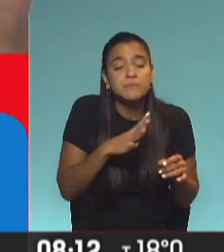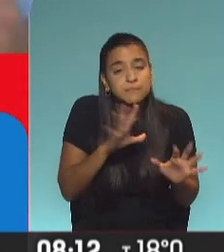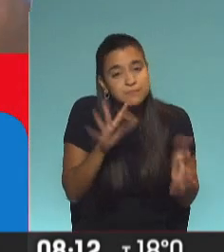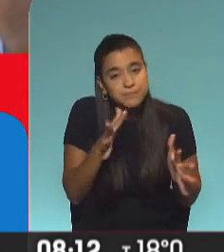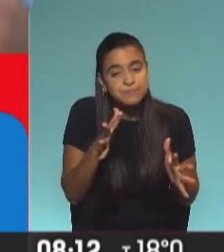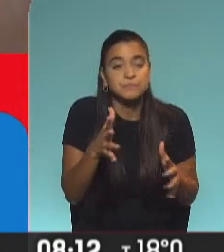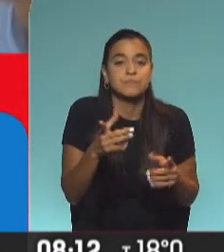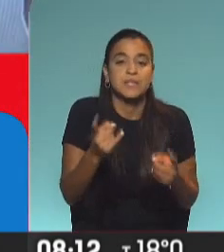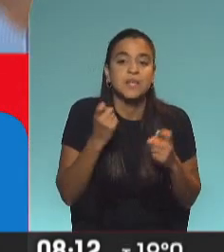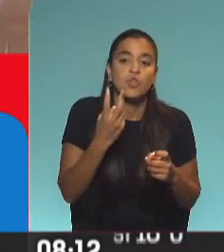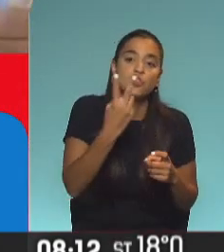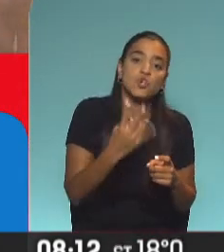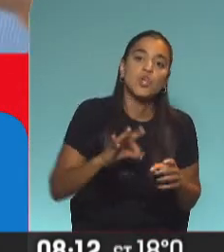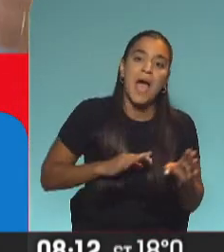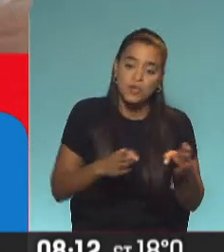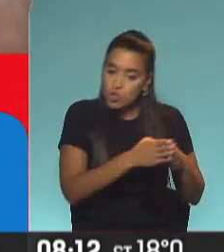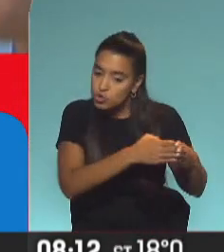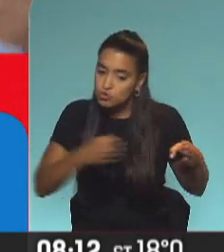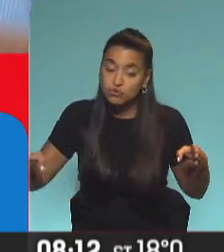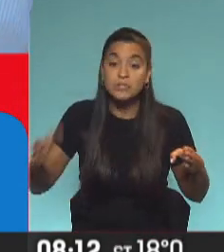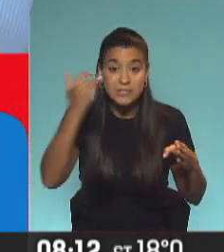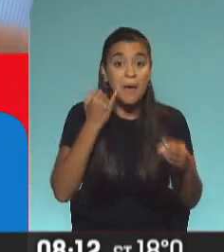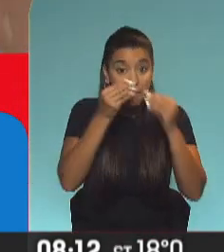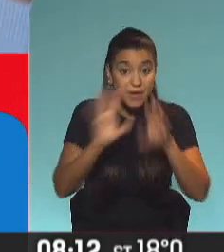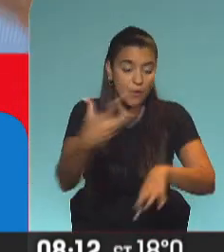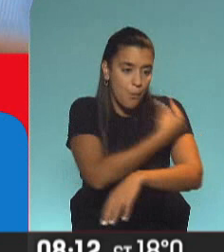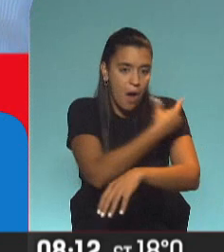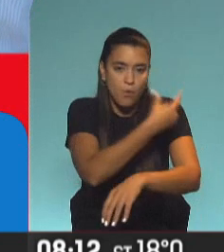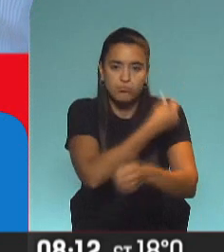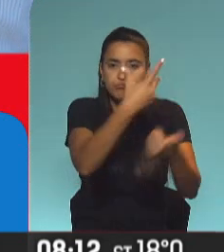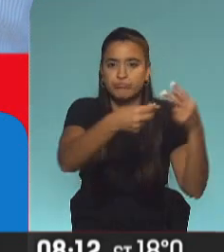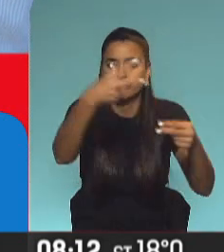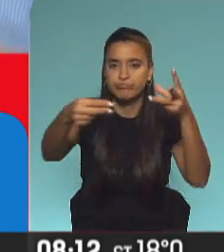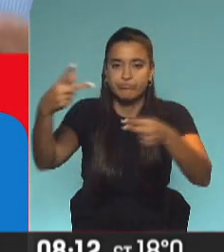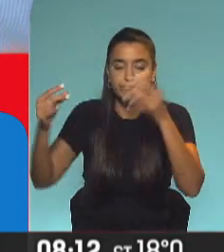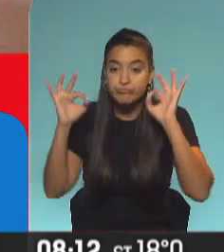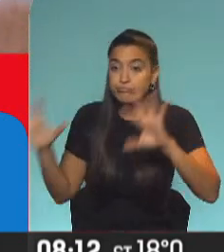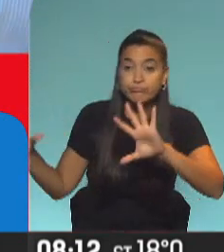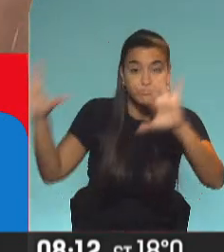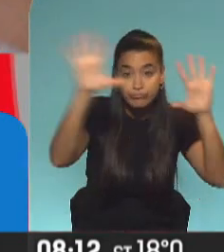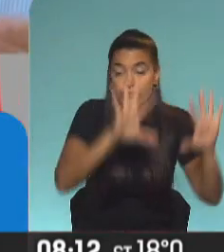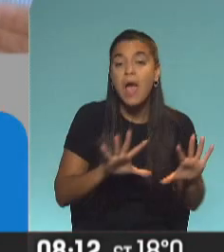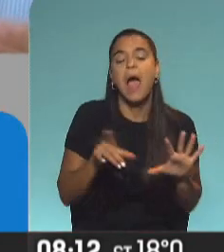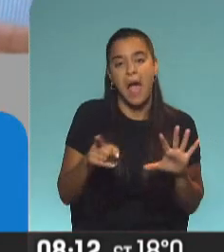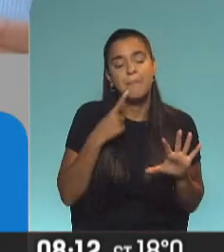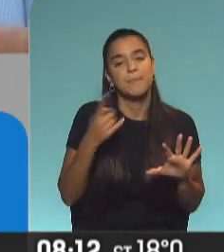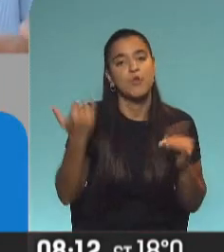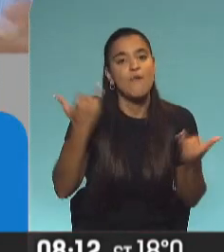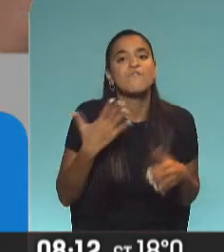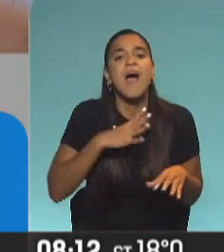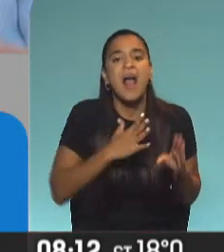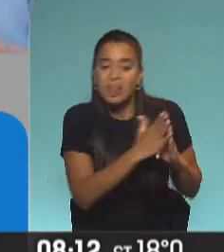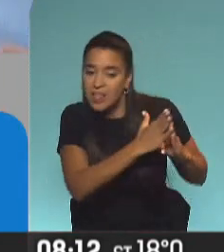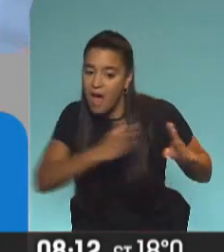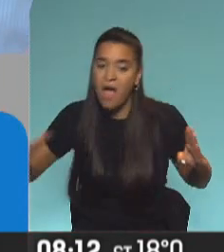va a demandar 2 años una vez que comencemos con la aplicación de la vacuna. Es decir, todavía hay una parte de la historia